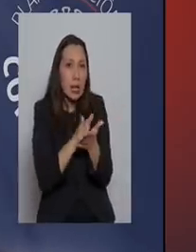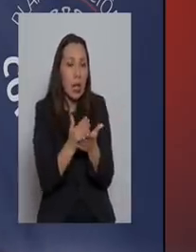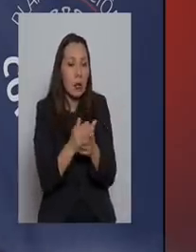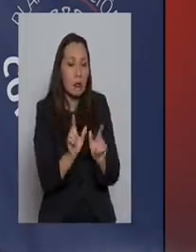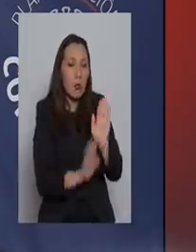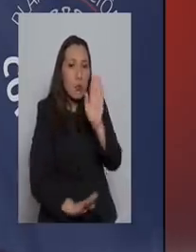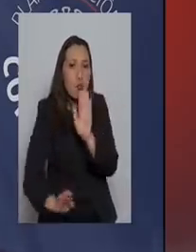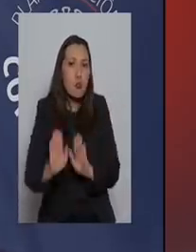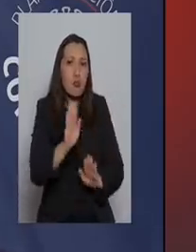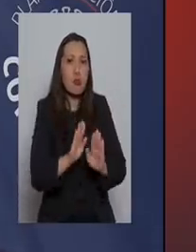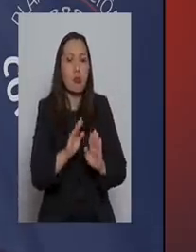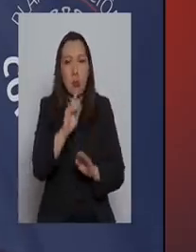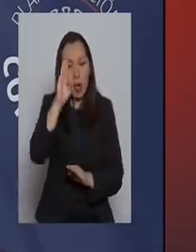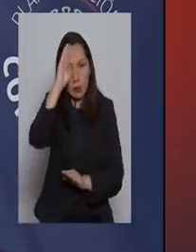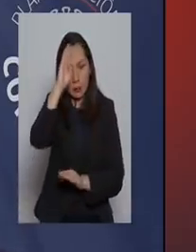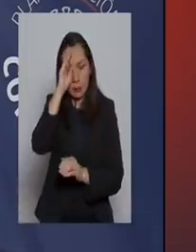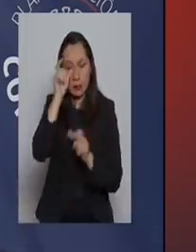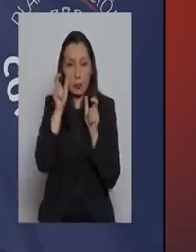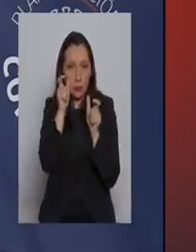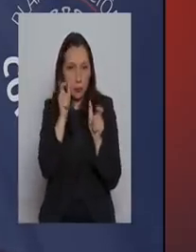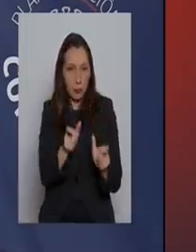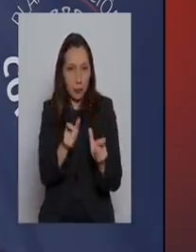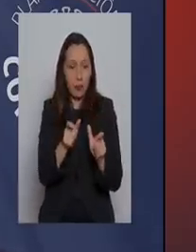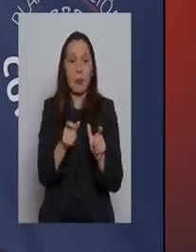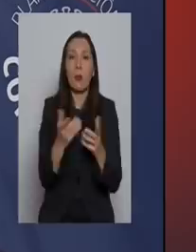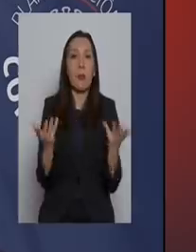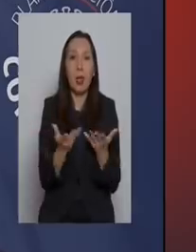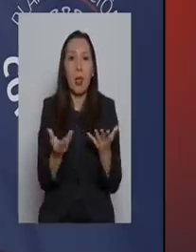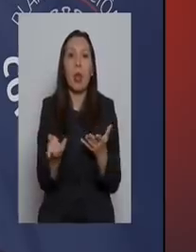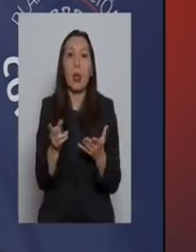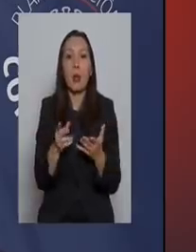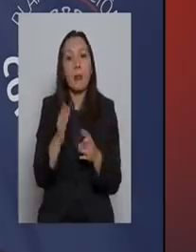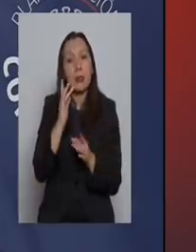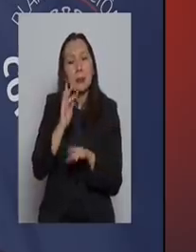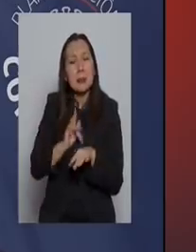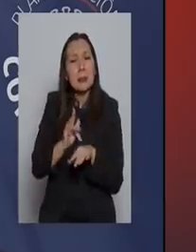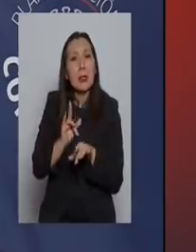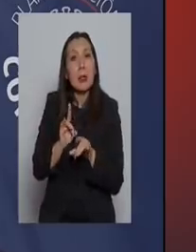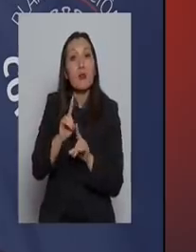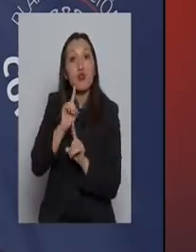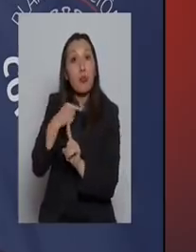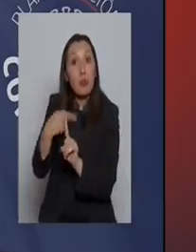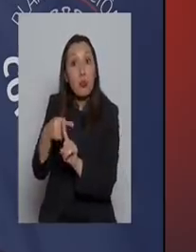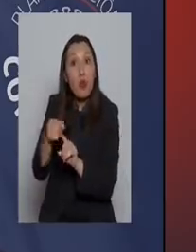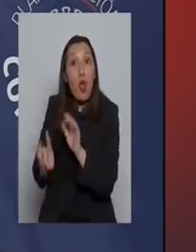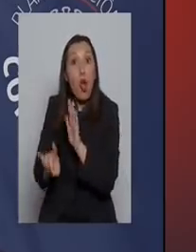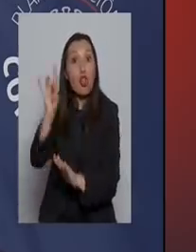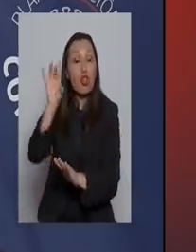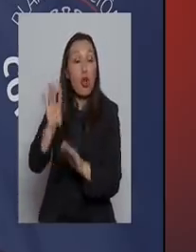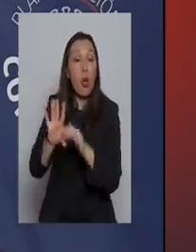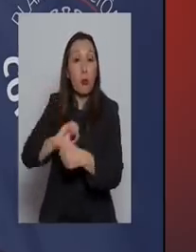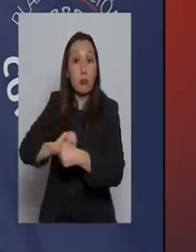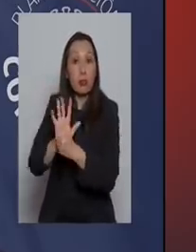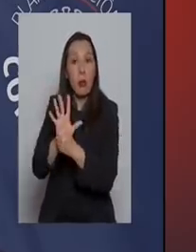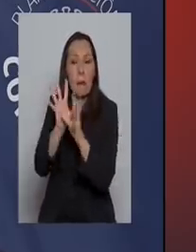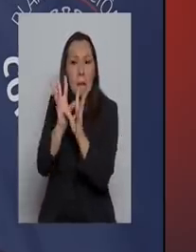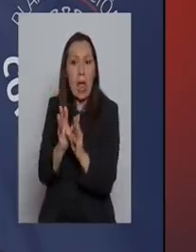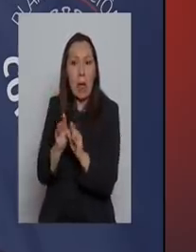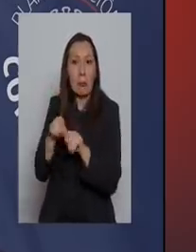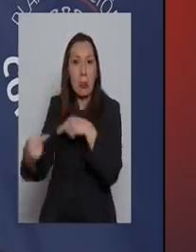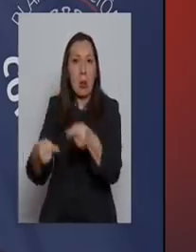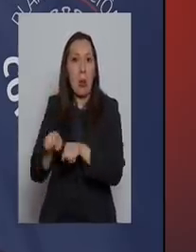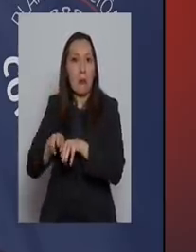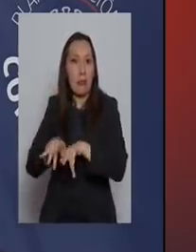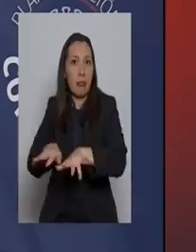bajo protección de gendarmería para, insisto, siendo casos positivos para coronavirus, disminuir el riesgo